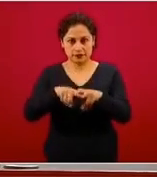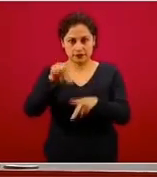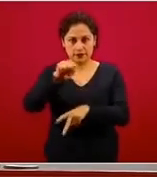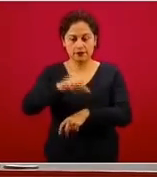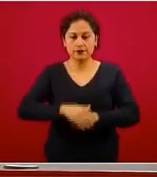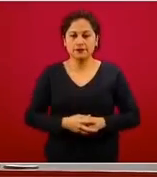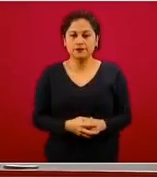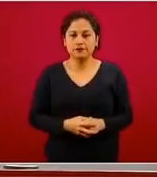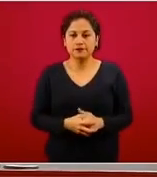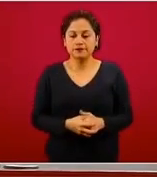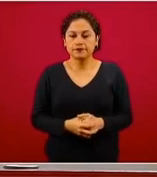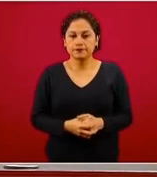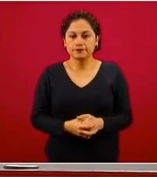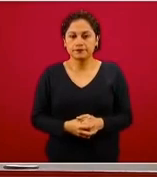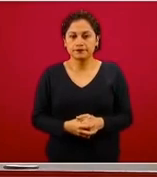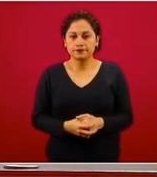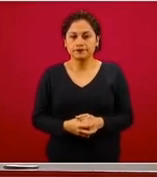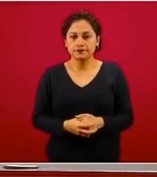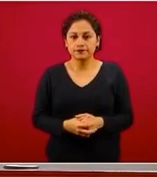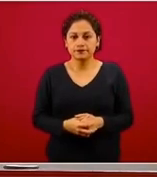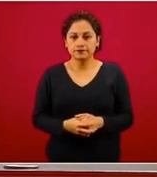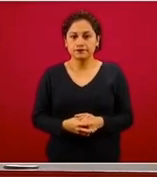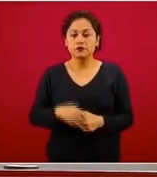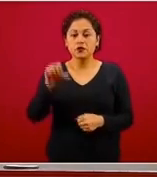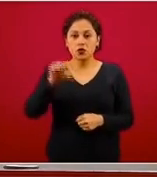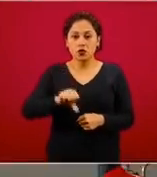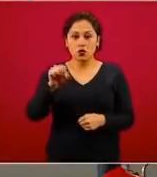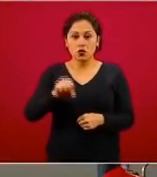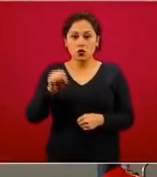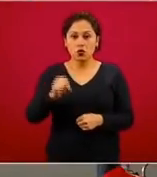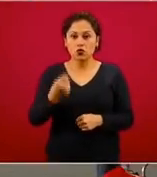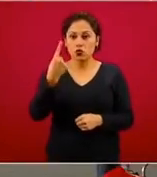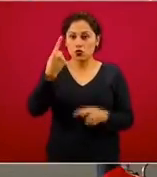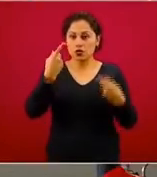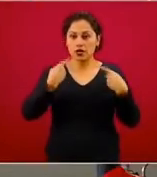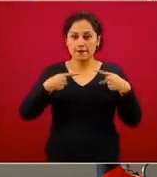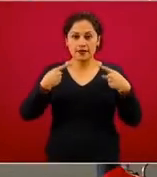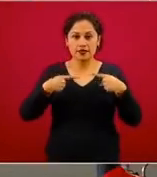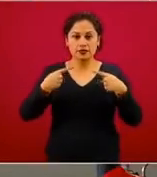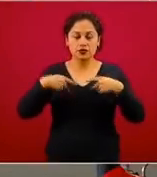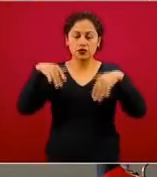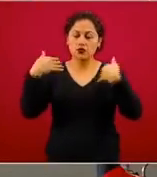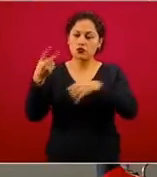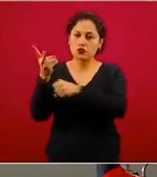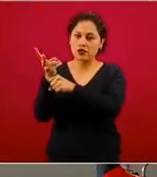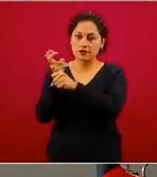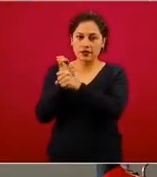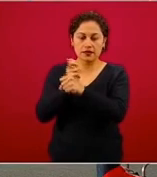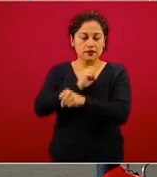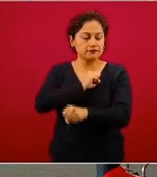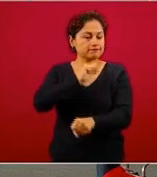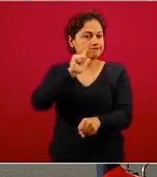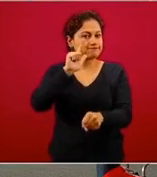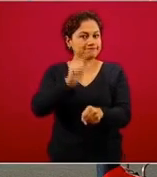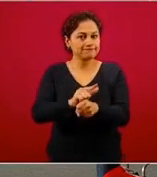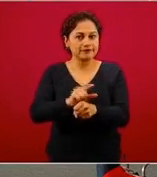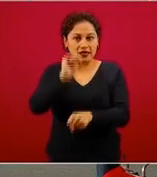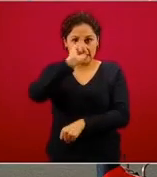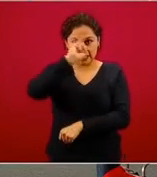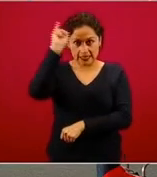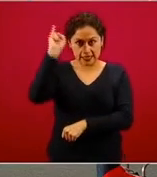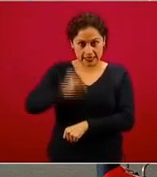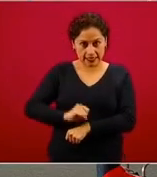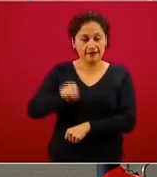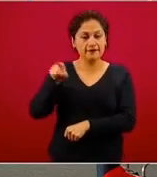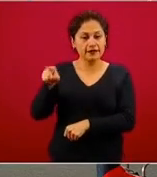coronavirus SARS-CoV-2. un programa especial, un invitado muy Today we especial, have a que very es special nada menos que guest, nuestro jefe, which el is our secretario de